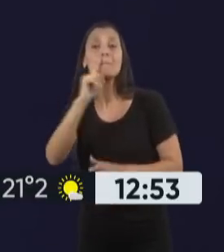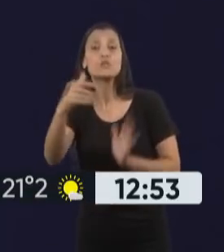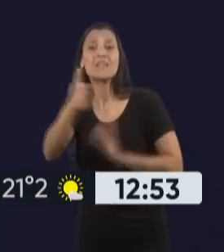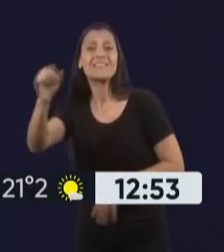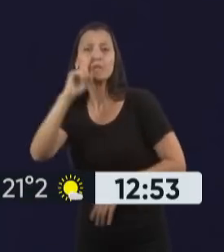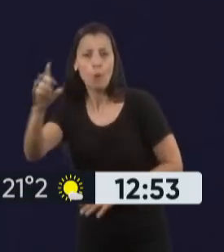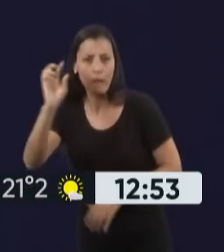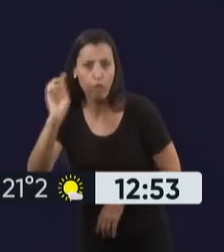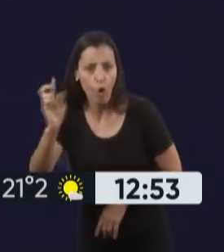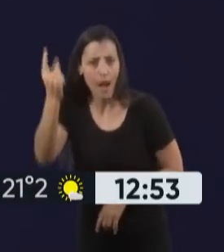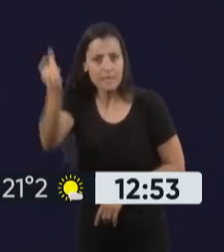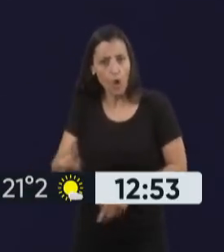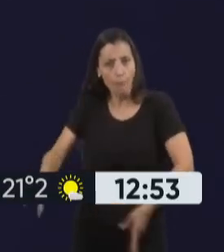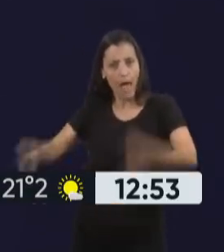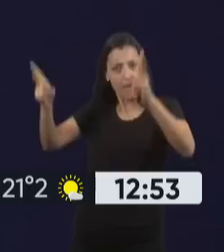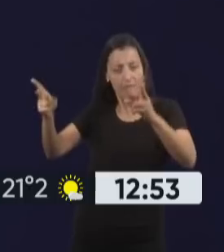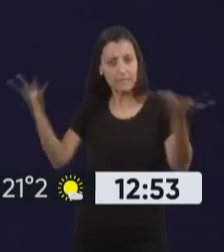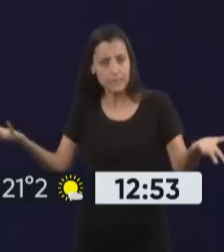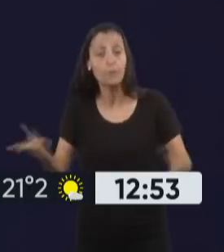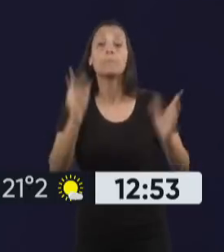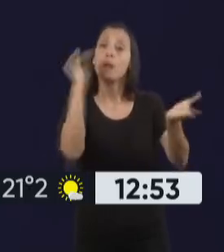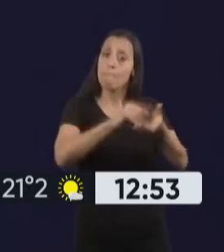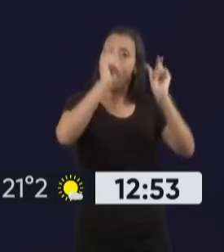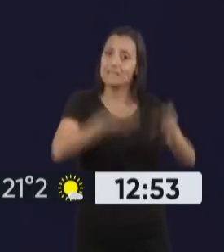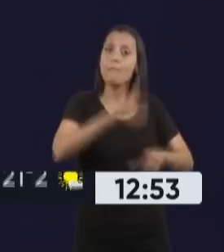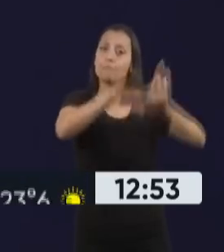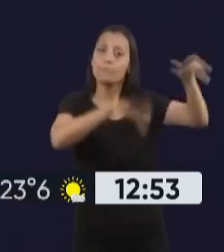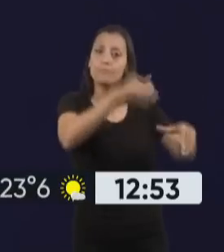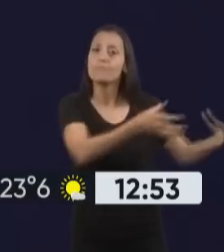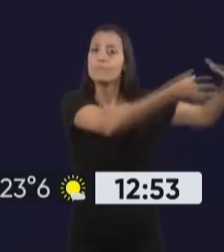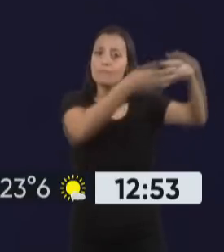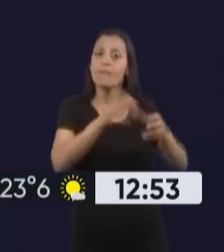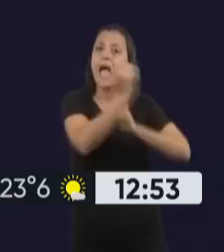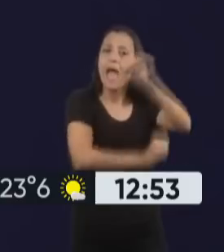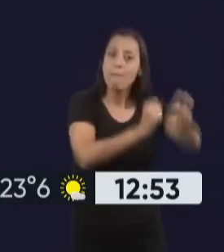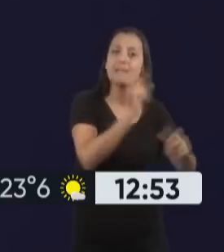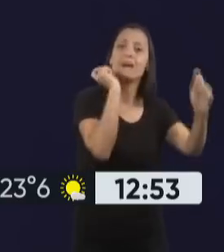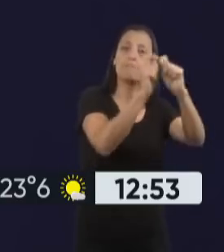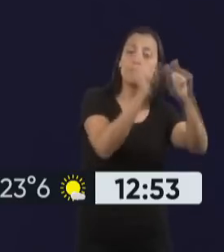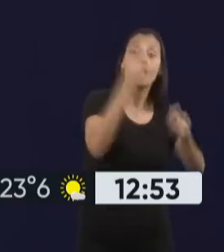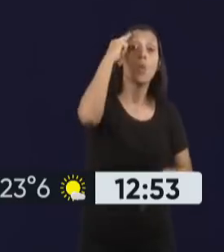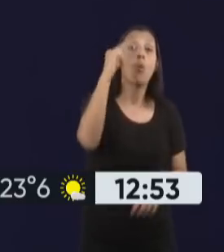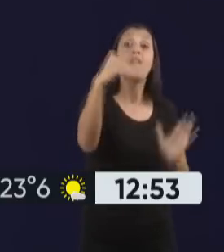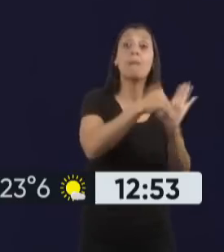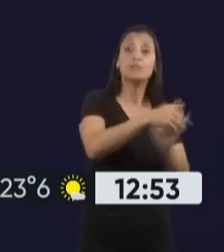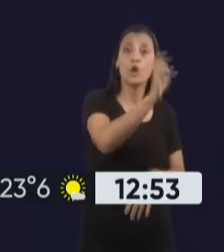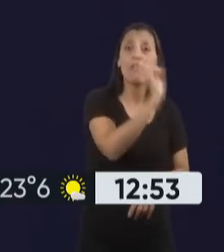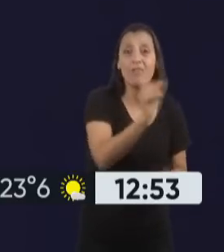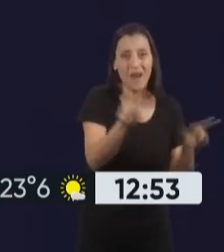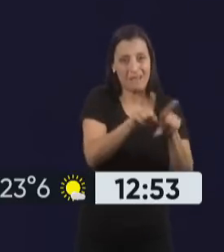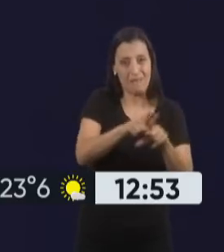31.600.000 dólares. Además, se contrataron reparaciones por 9.600.000 dólares para ese